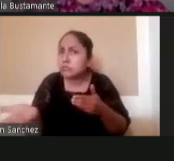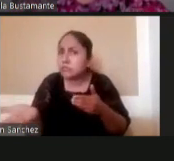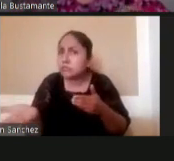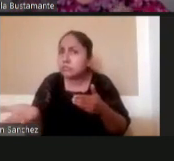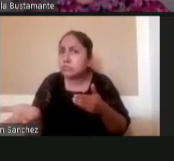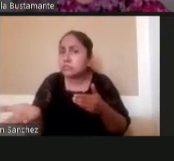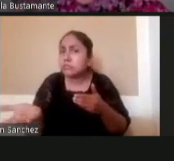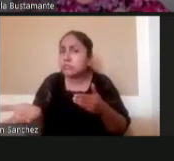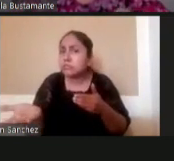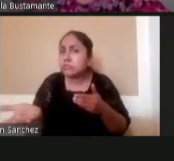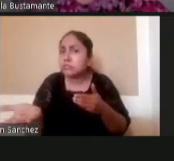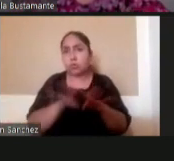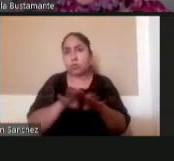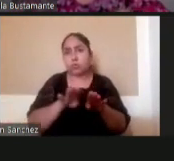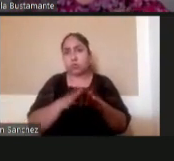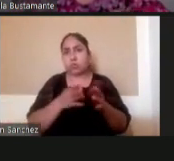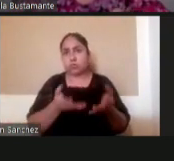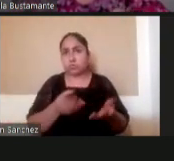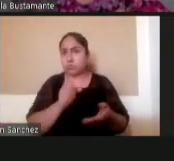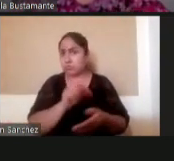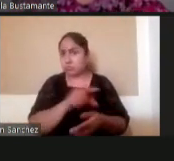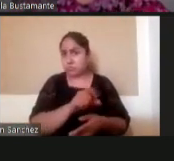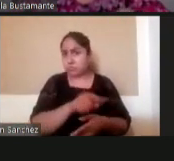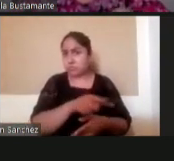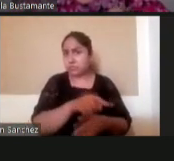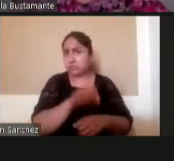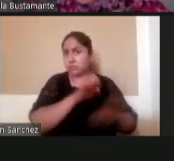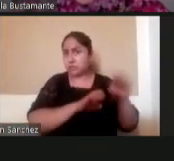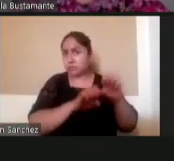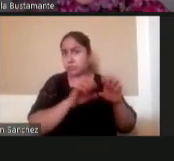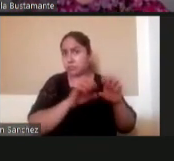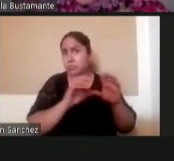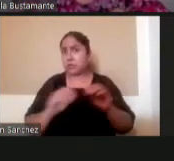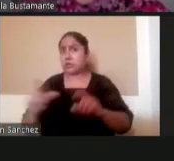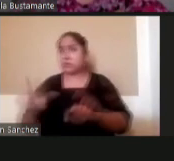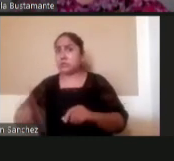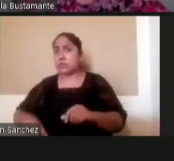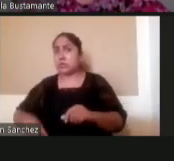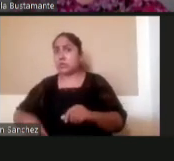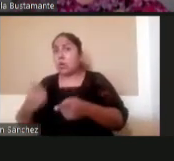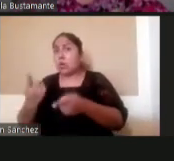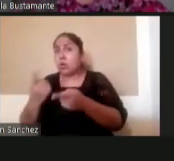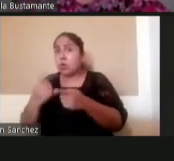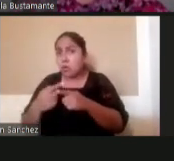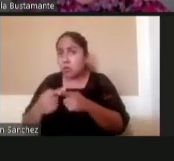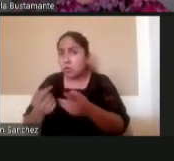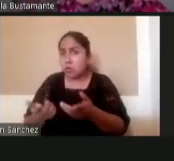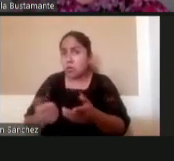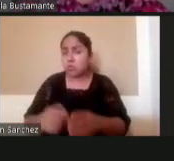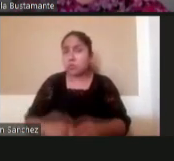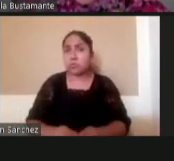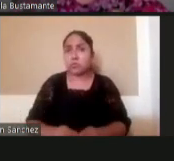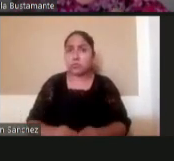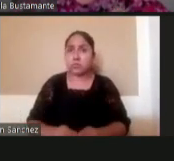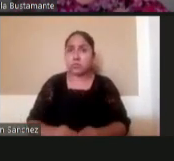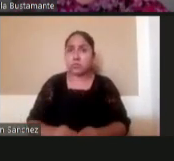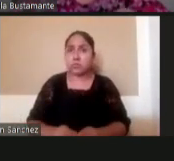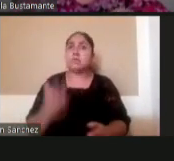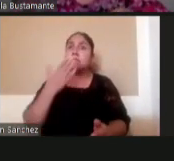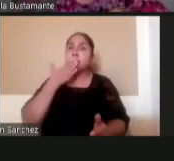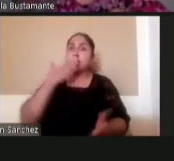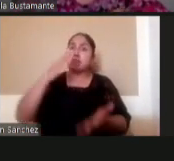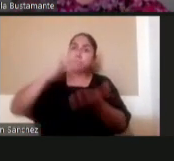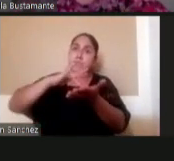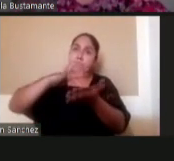prestación del servicio, ya sea por parte de la empresa o por parte del propio gobierno. Es cuanto, presidente. Gracias, regidor. Regidor Amparo Beltrán, la